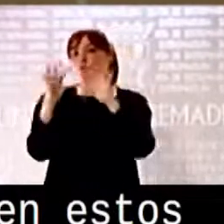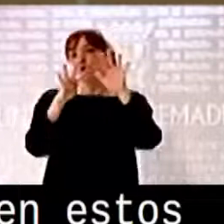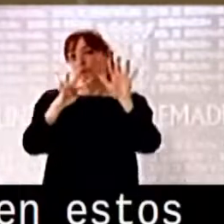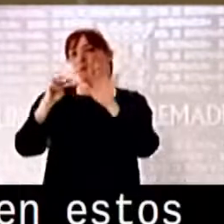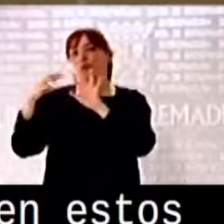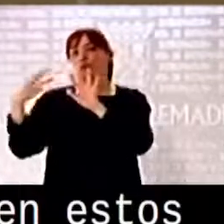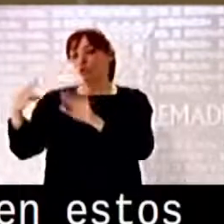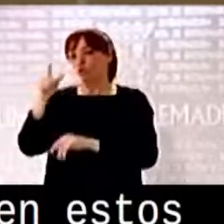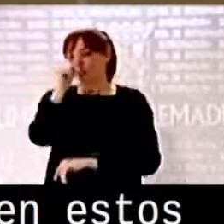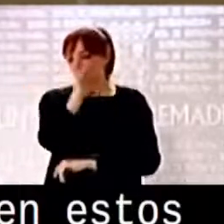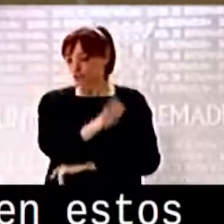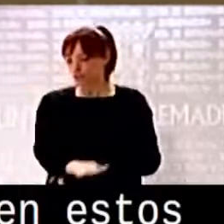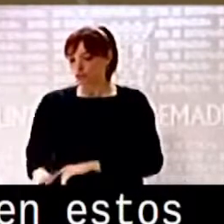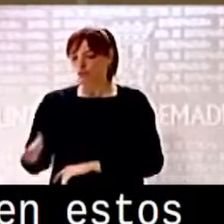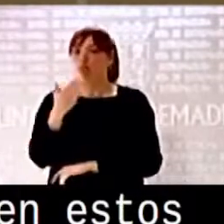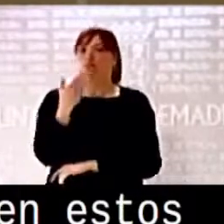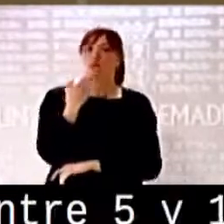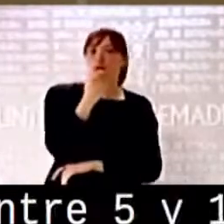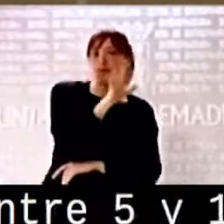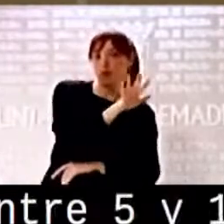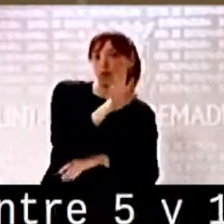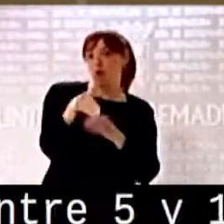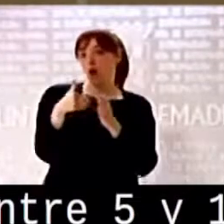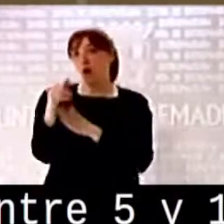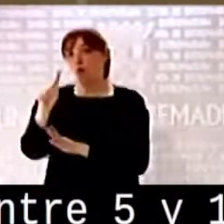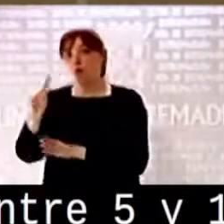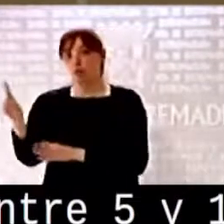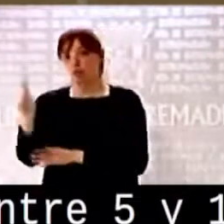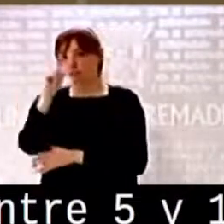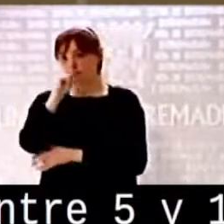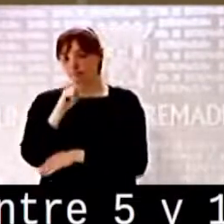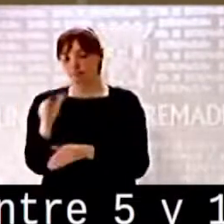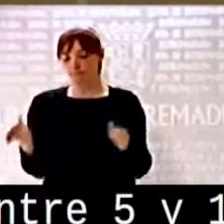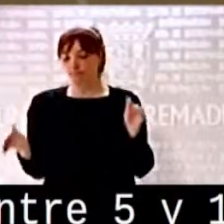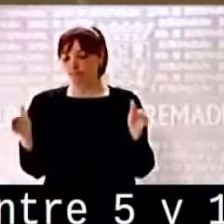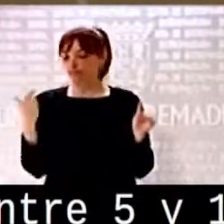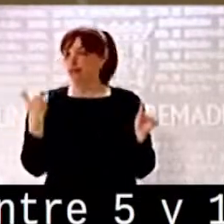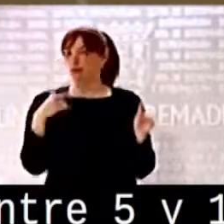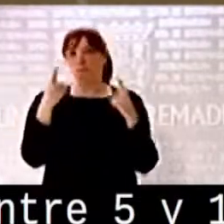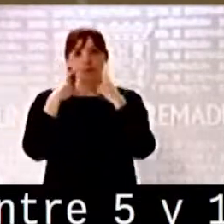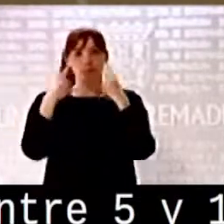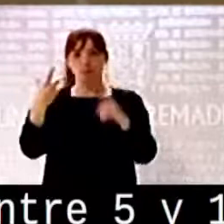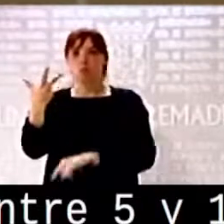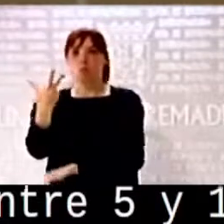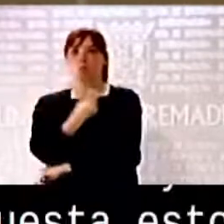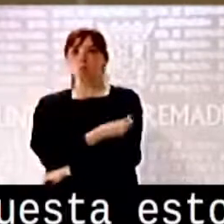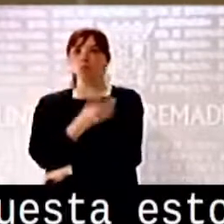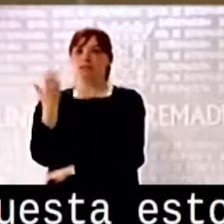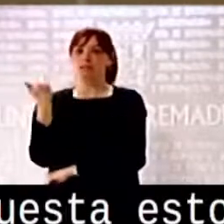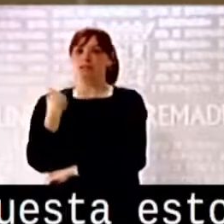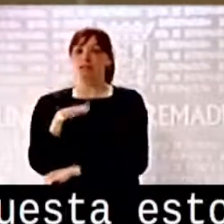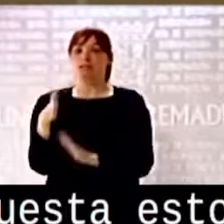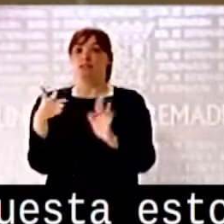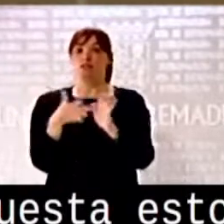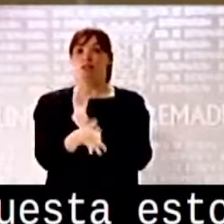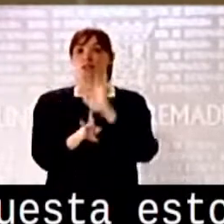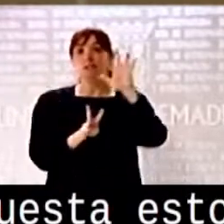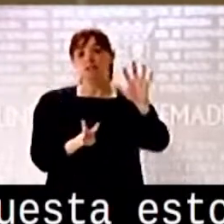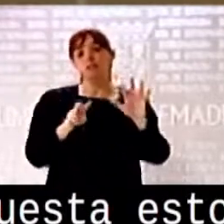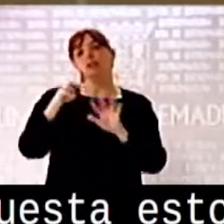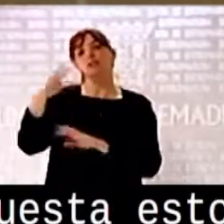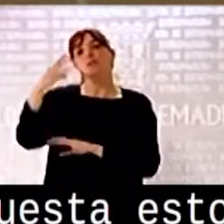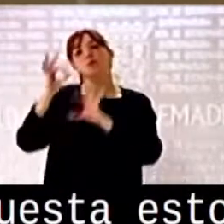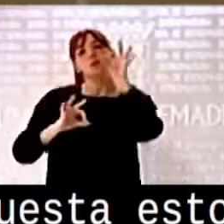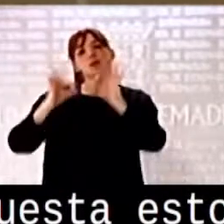48.698 niños de entre 5 y 11 años los que ya tienen una dosis puesta. Esto supone el